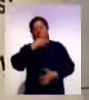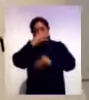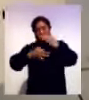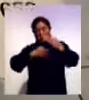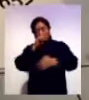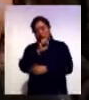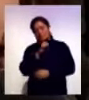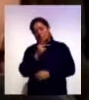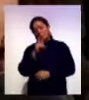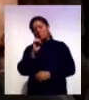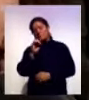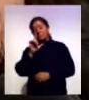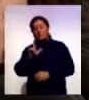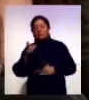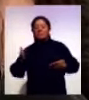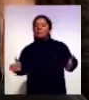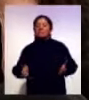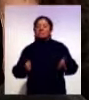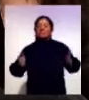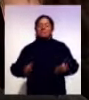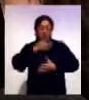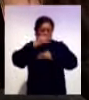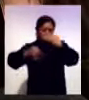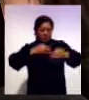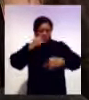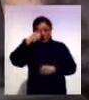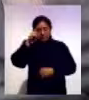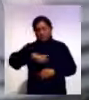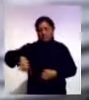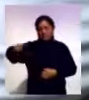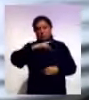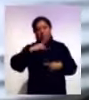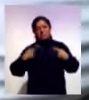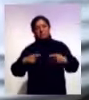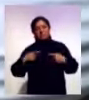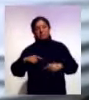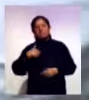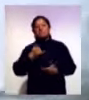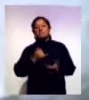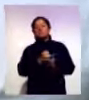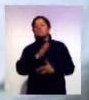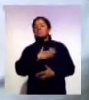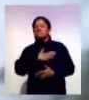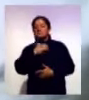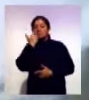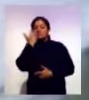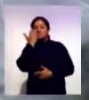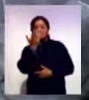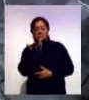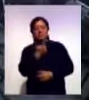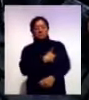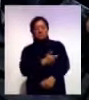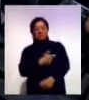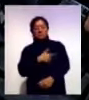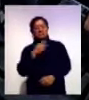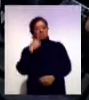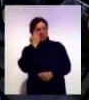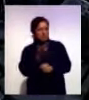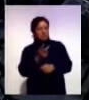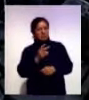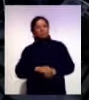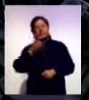y Participación Ciudadana, con la finalidad de incrementar el número de personas que deciden realizar esta acción altruista. El director del